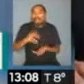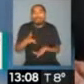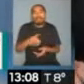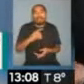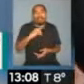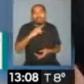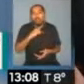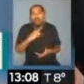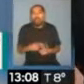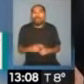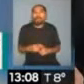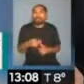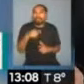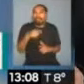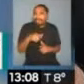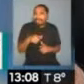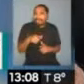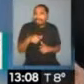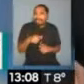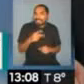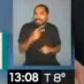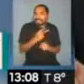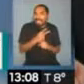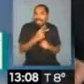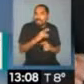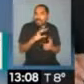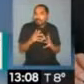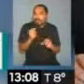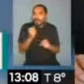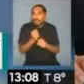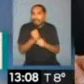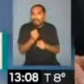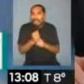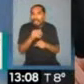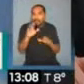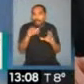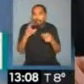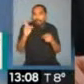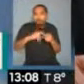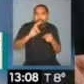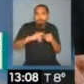el segundo tomador de mano de obra después del Estado, el Estado provincial.